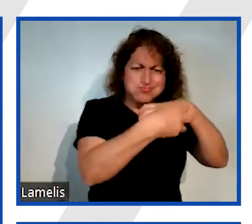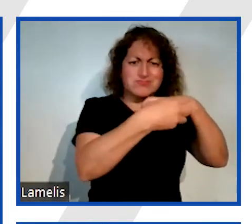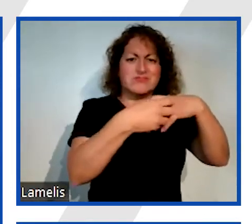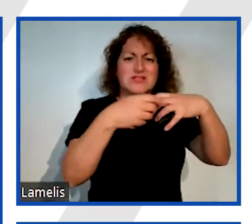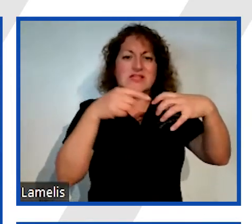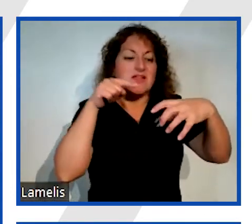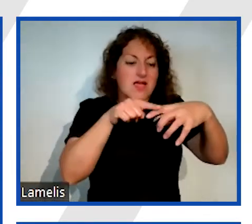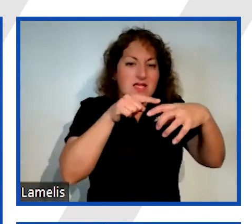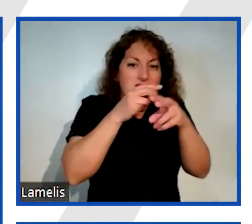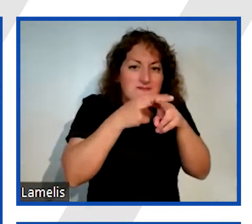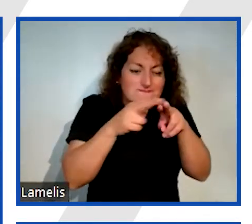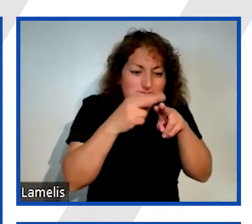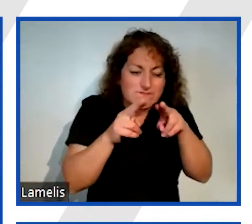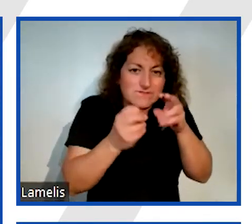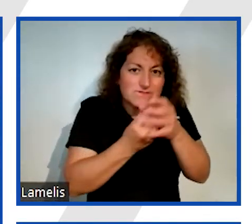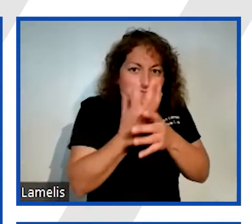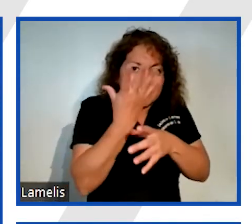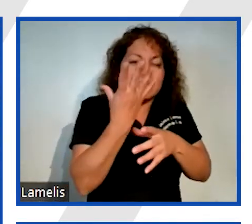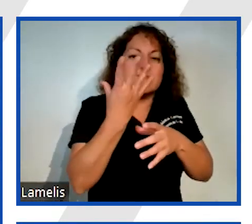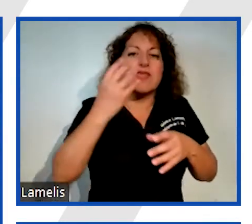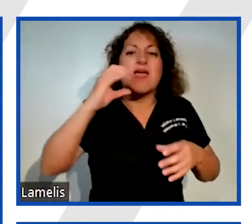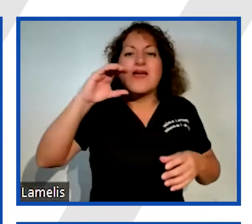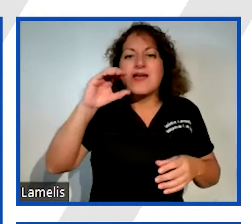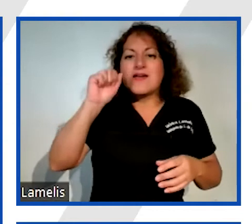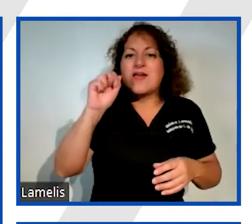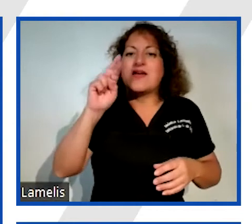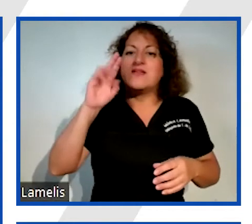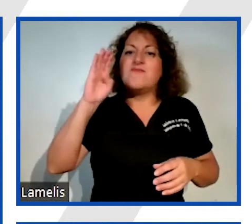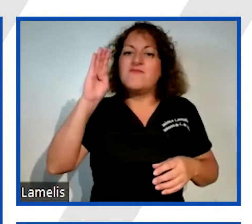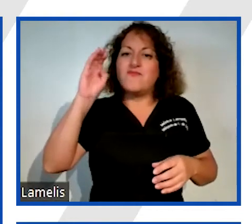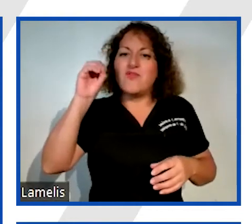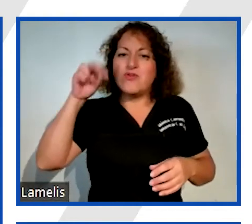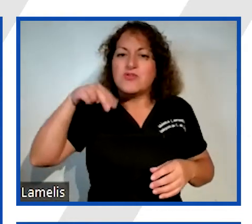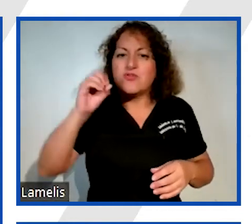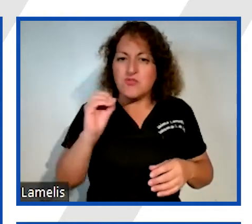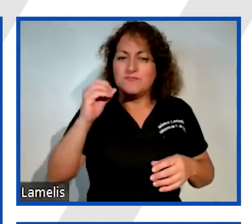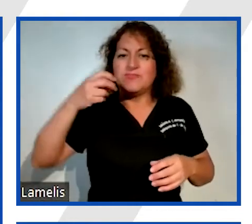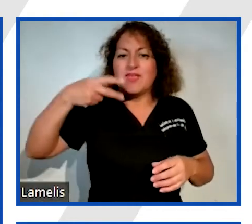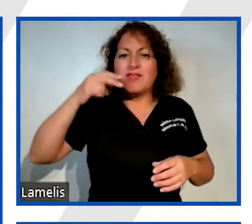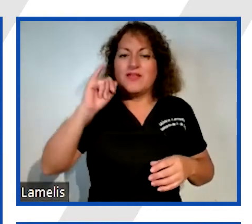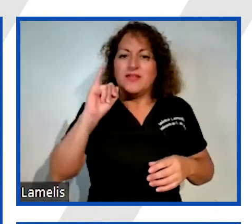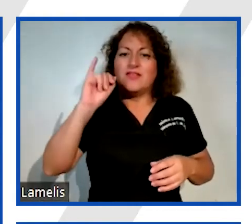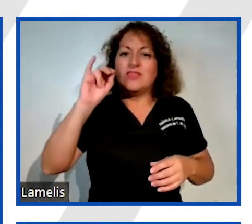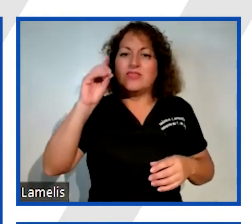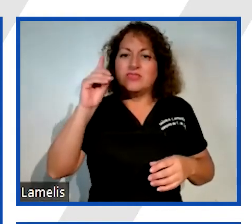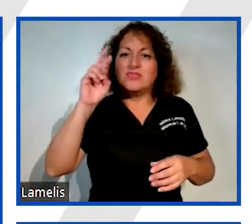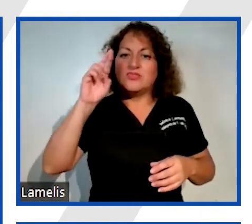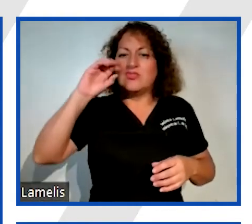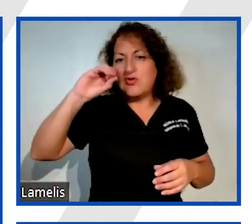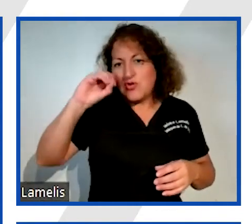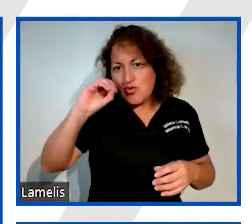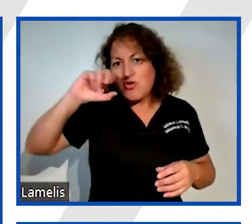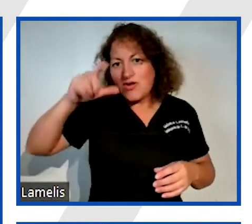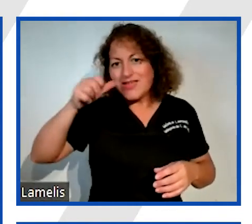finales iba cayendo la tierra carbono hidrógeno oxígeno y nitrógeno y si se acuerda en verdad es que